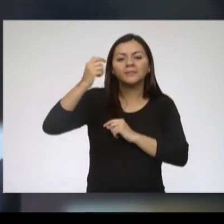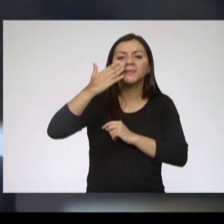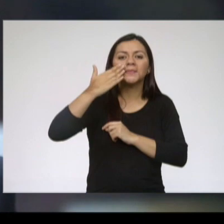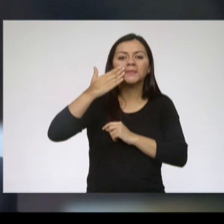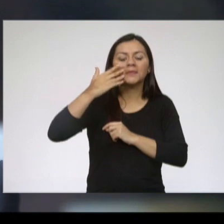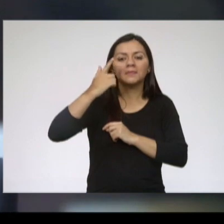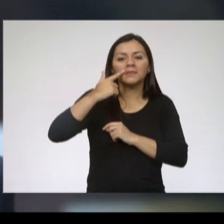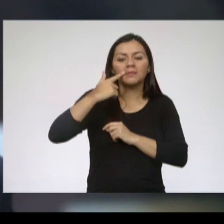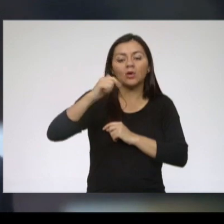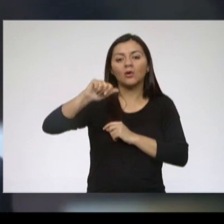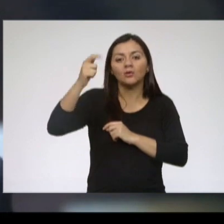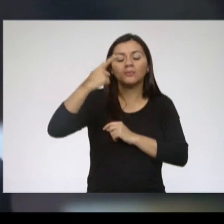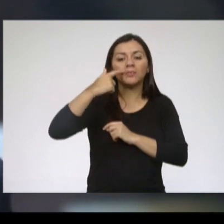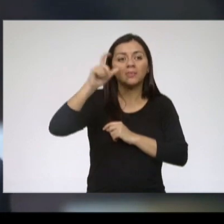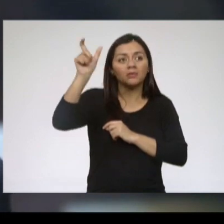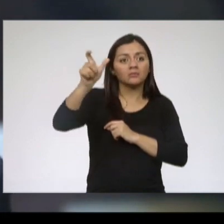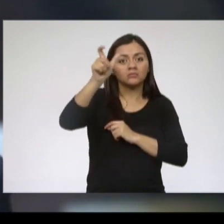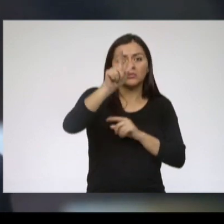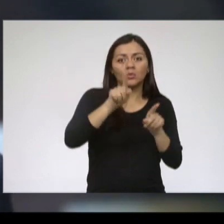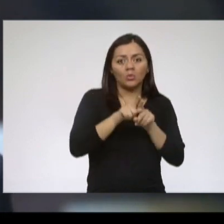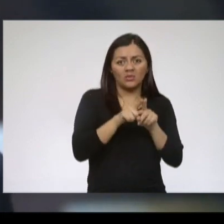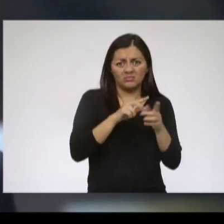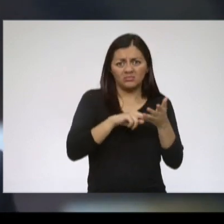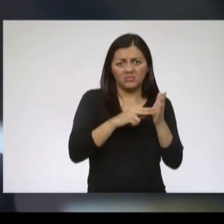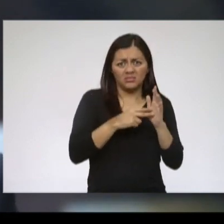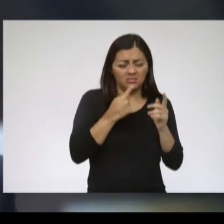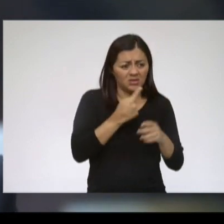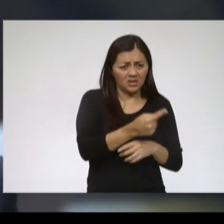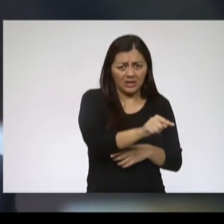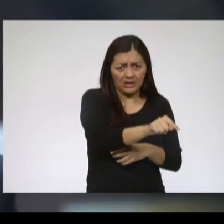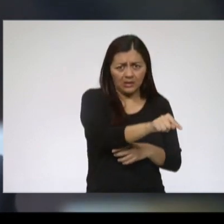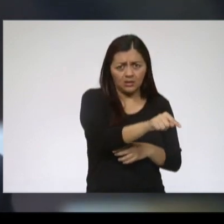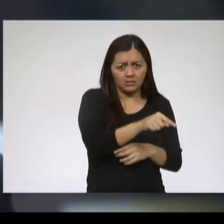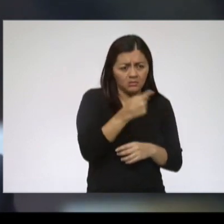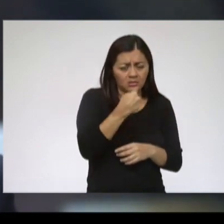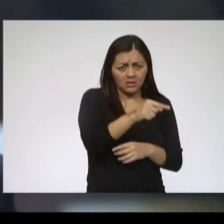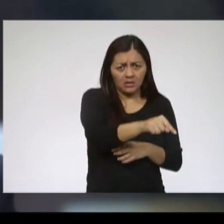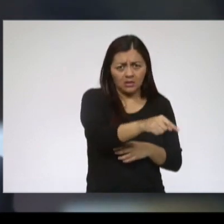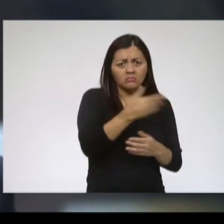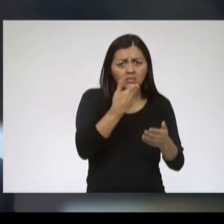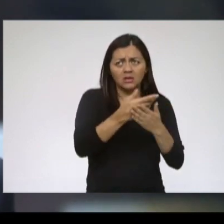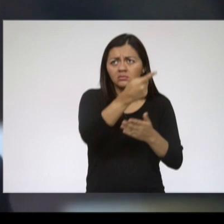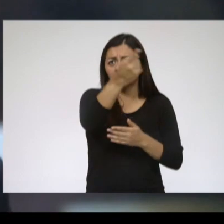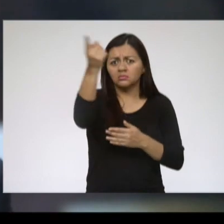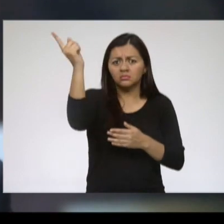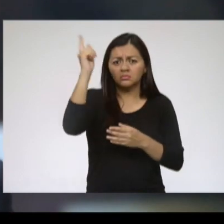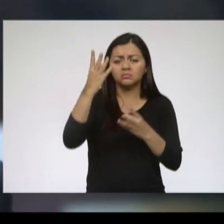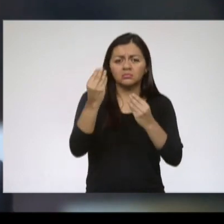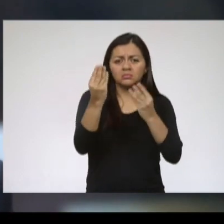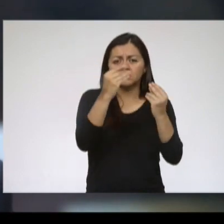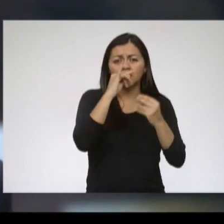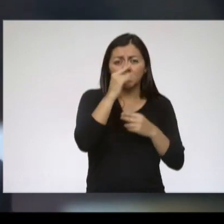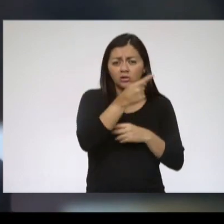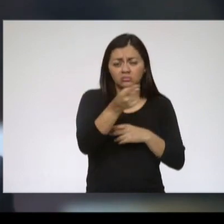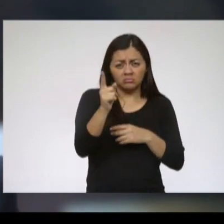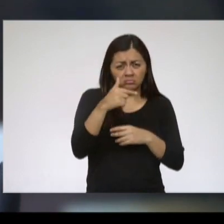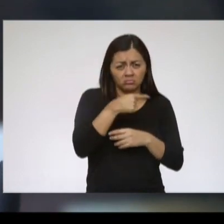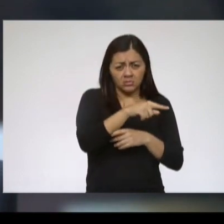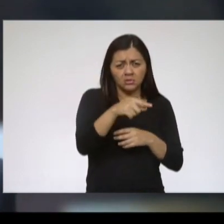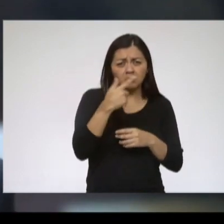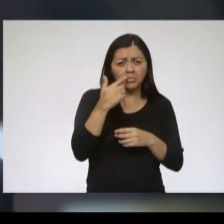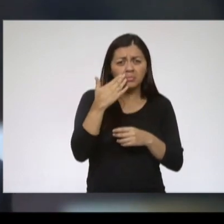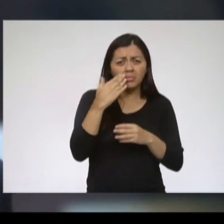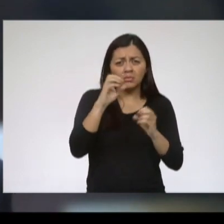y de otros padres como los de él. Díganle a él, a Pepito, a Juanita y a otros cientos de miles de niños que están,